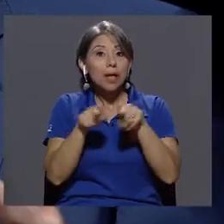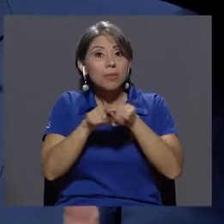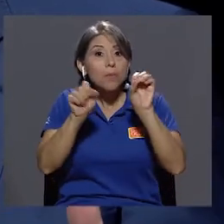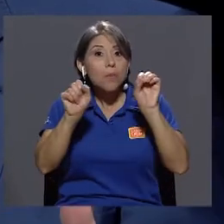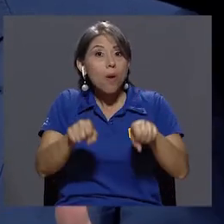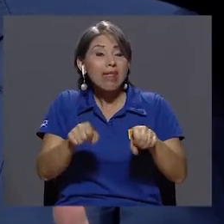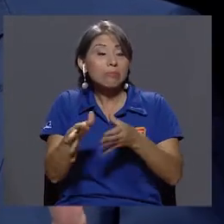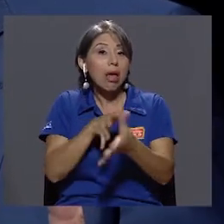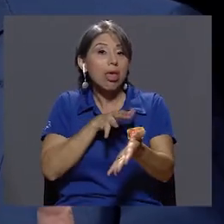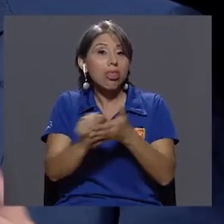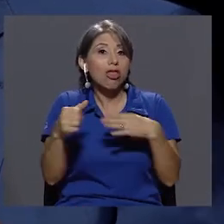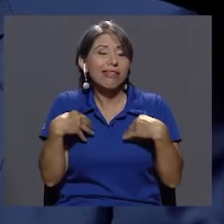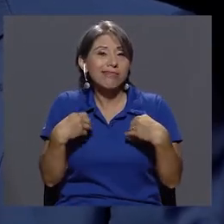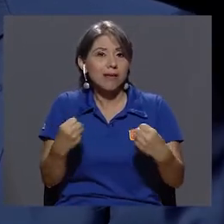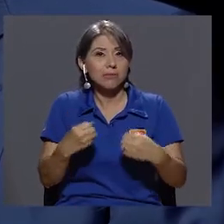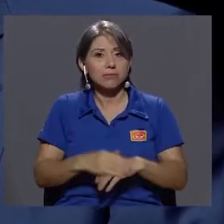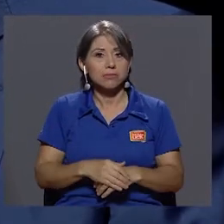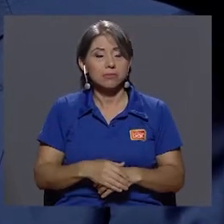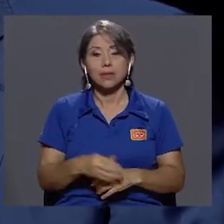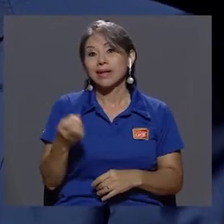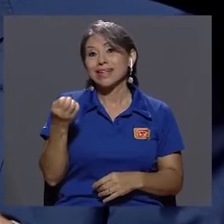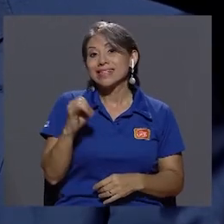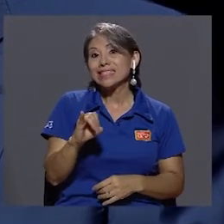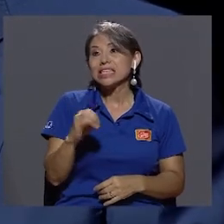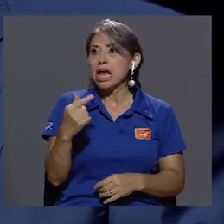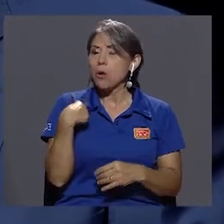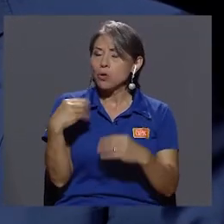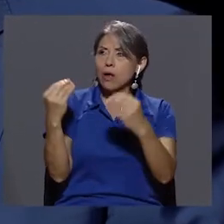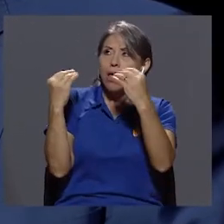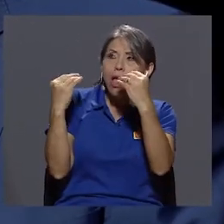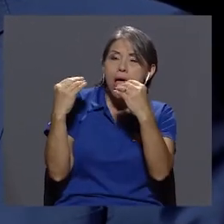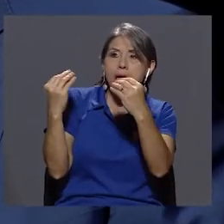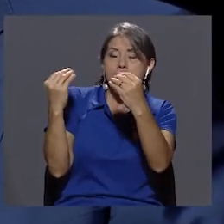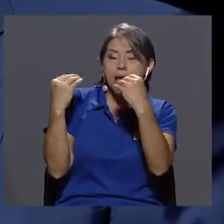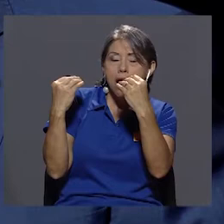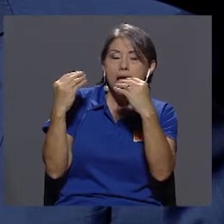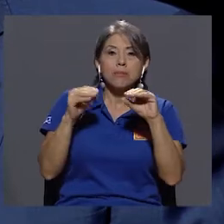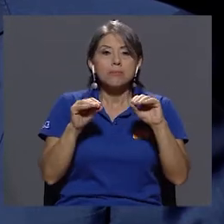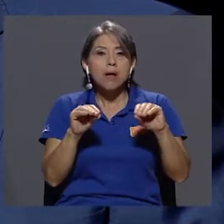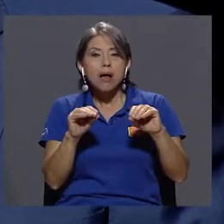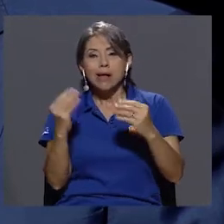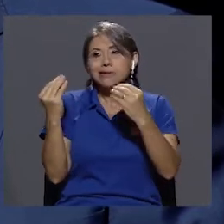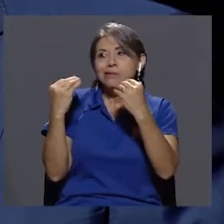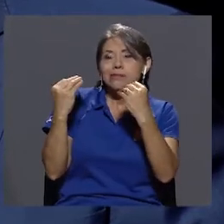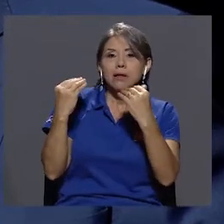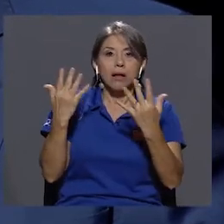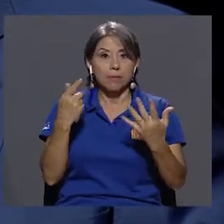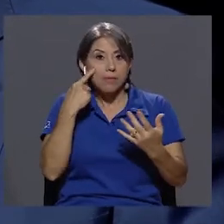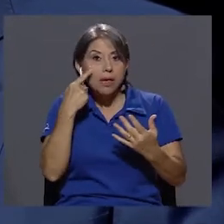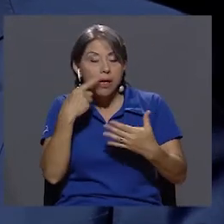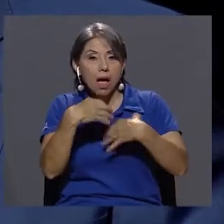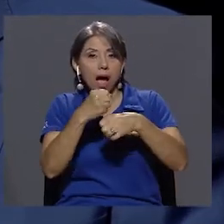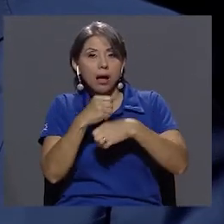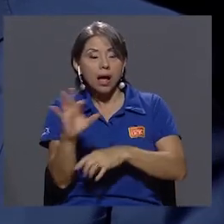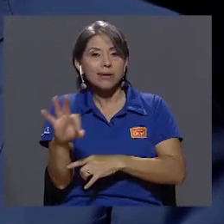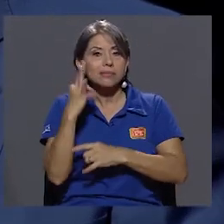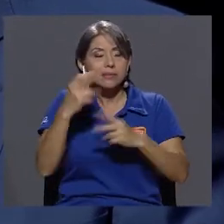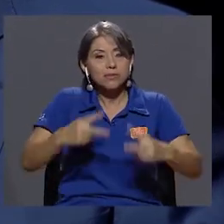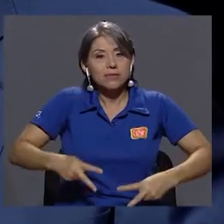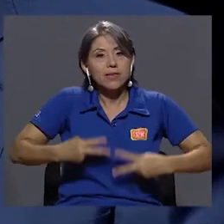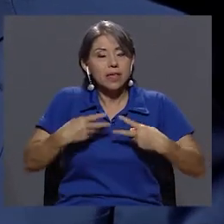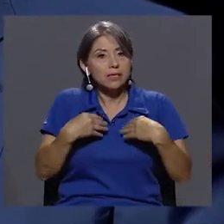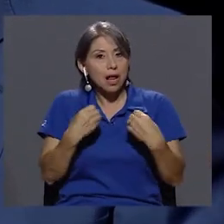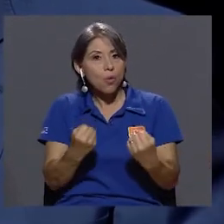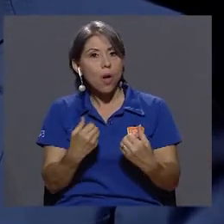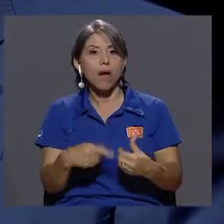también pueden fijar su salud y si a uno le dan diciendo educando lo mire usted haga estilos de vida saludables